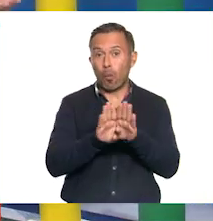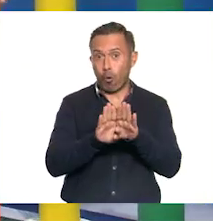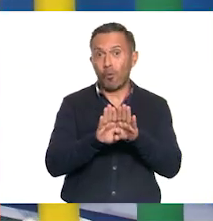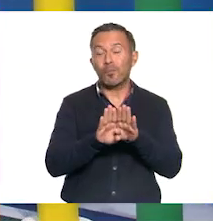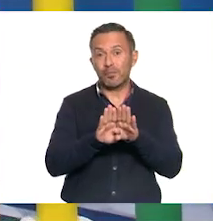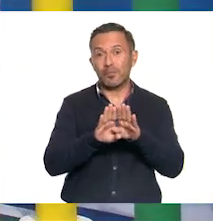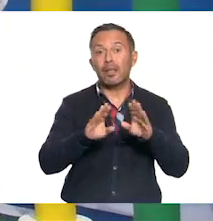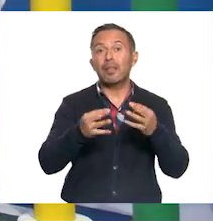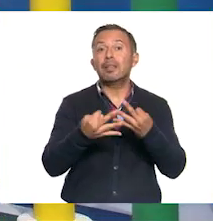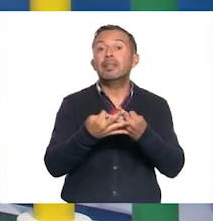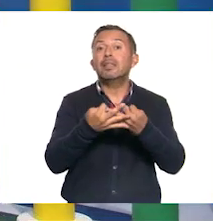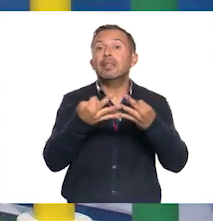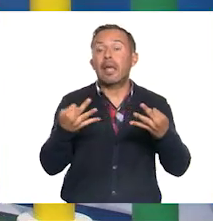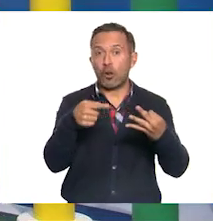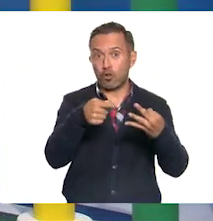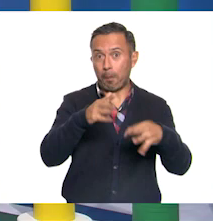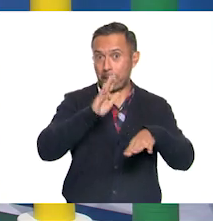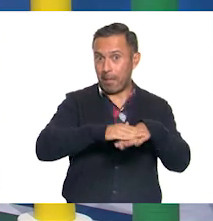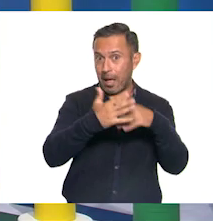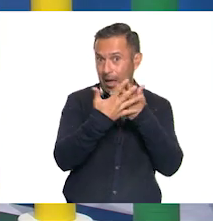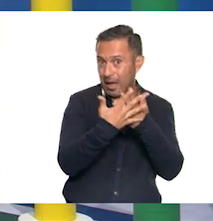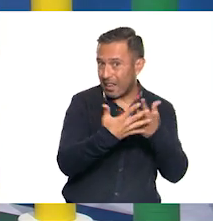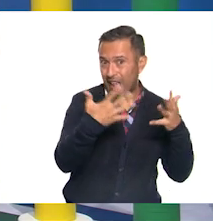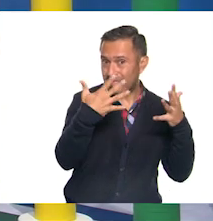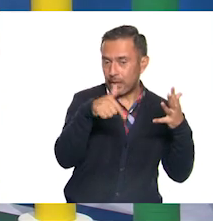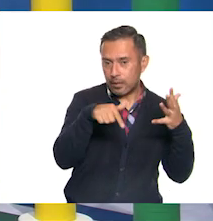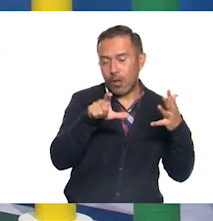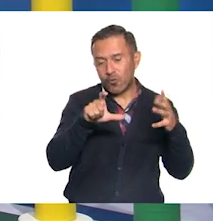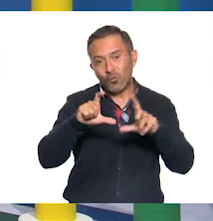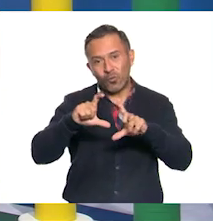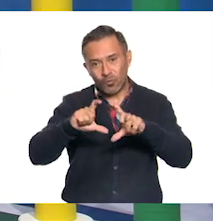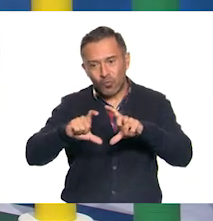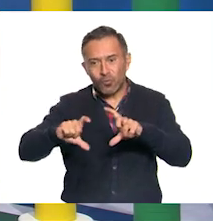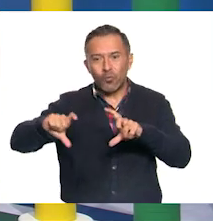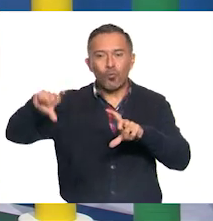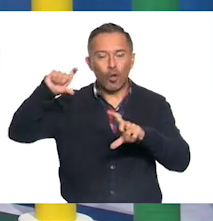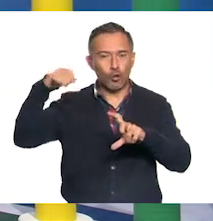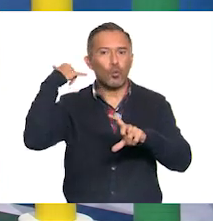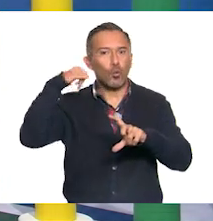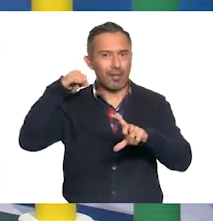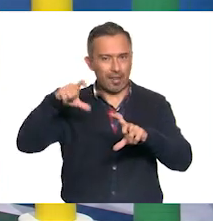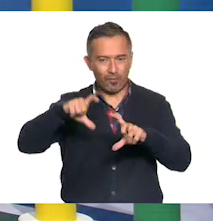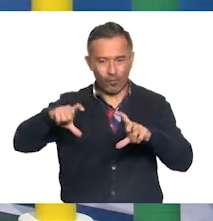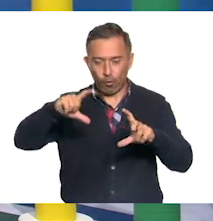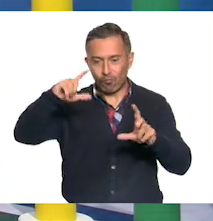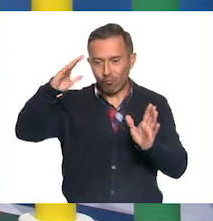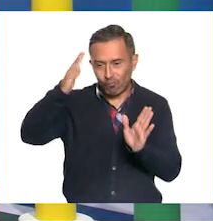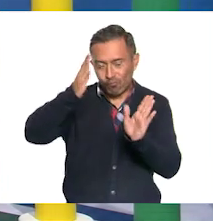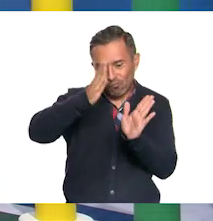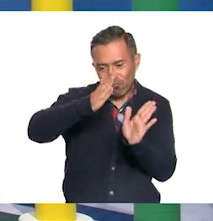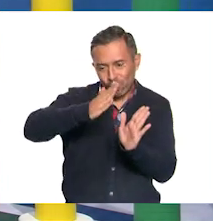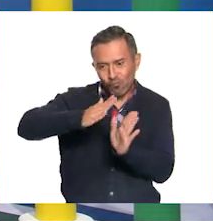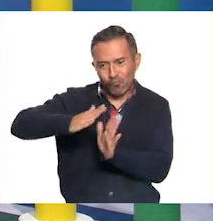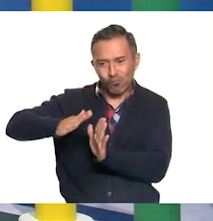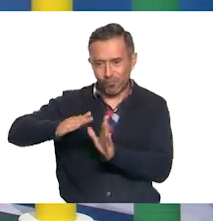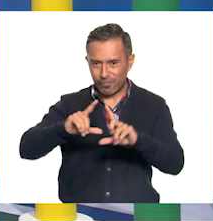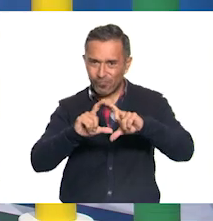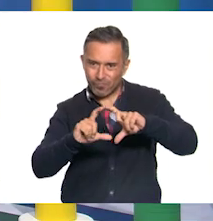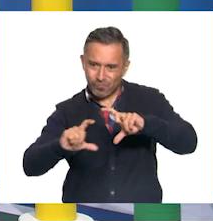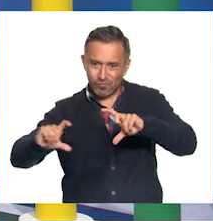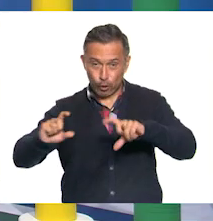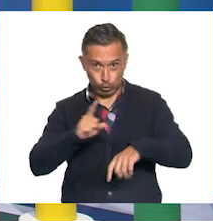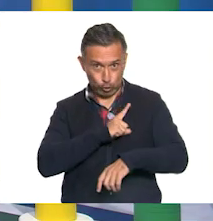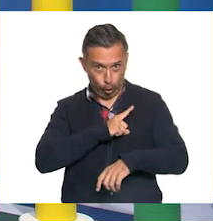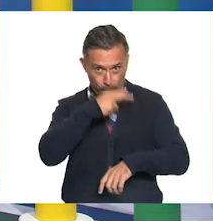o territorio más grande y la península de Yucatán. No solo aplica para nuestro país. Cuando en un